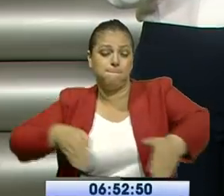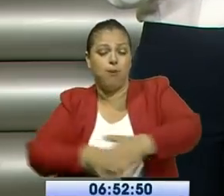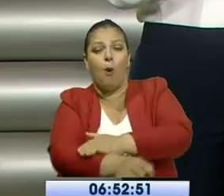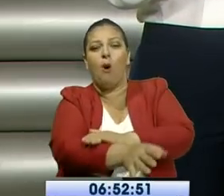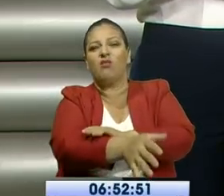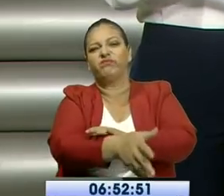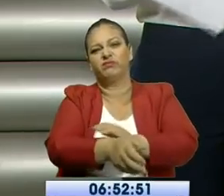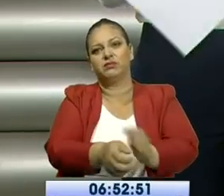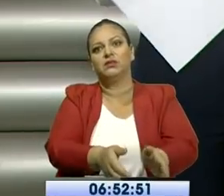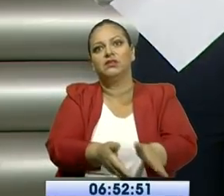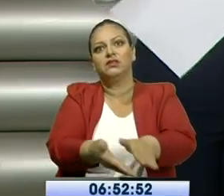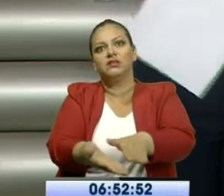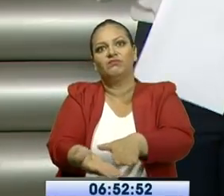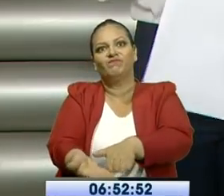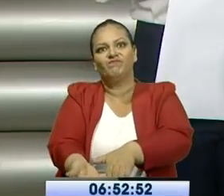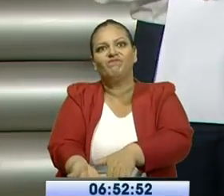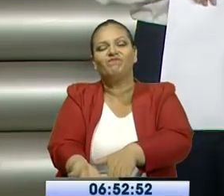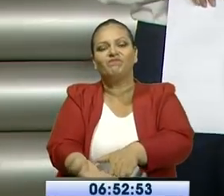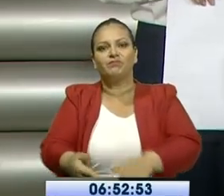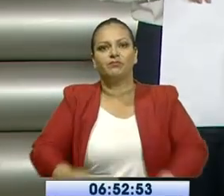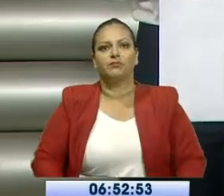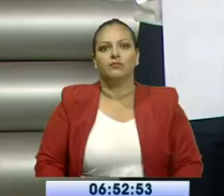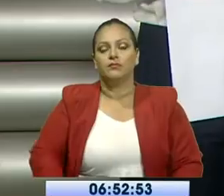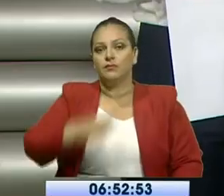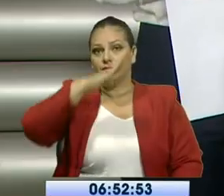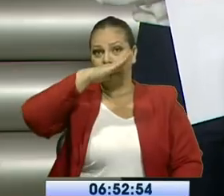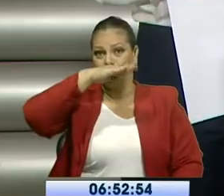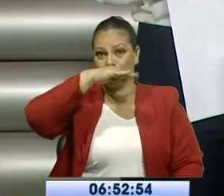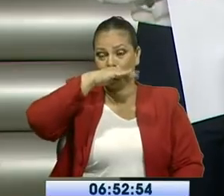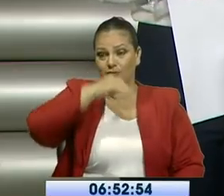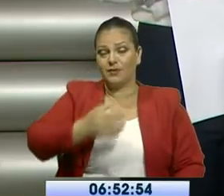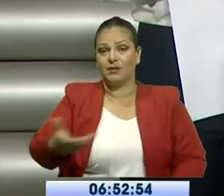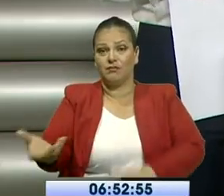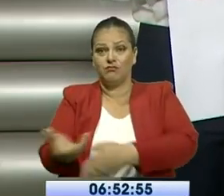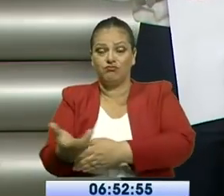ATM y Cuerpo de Bomberos se hicieron presentes en el punto.